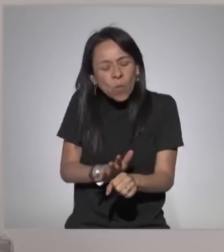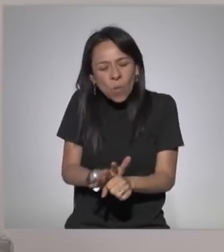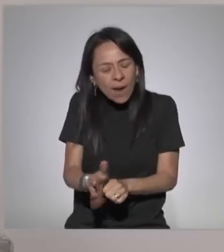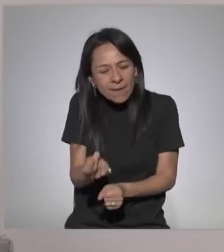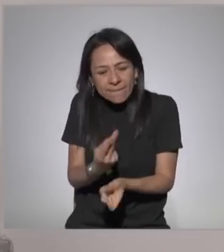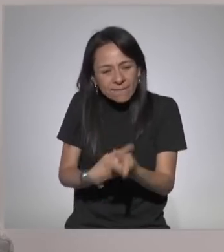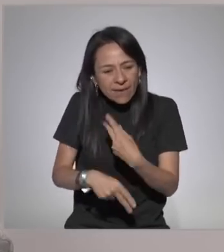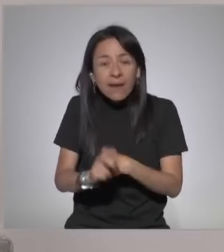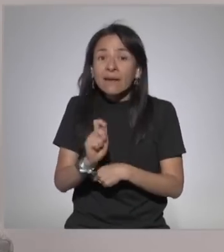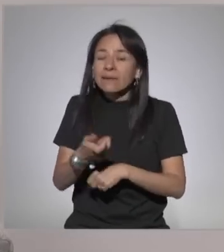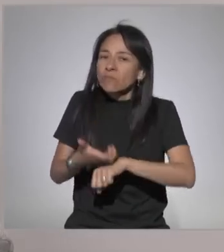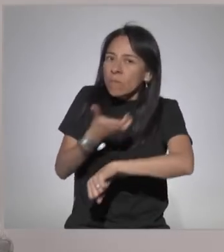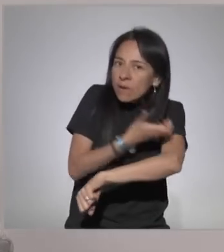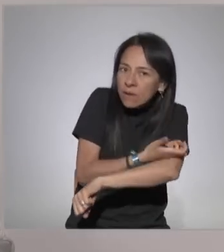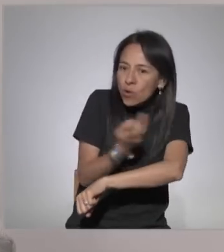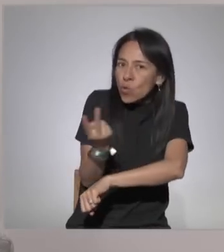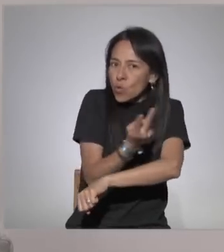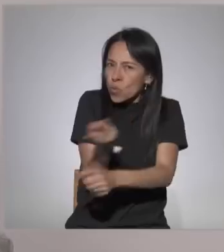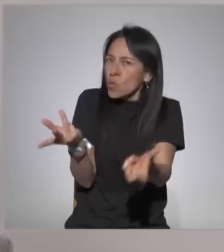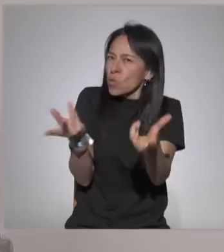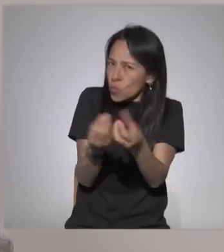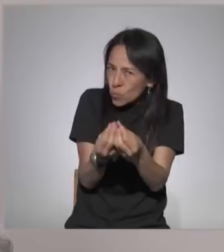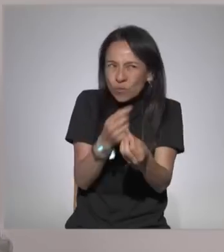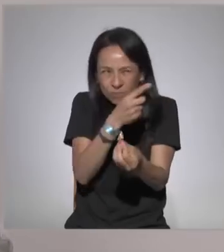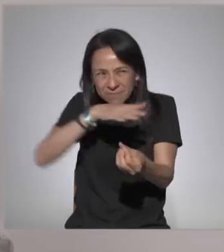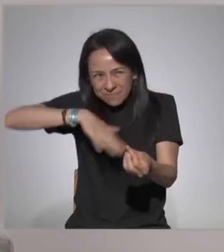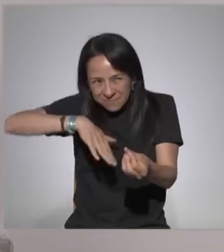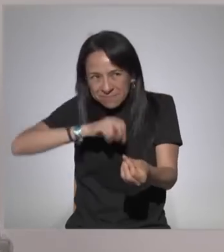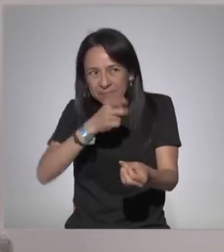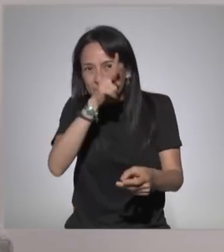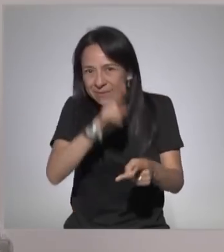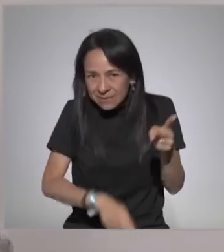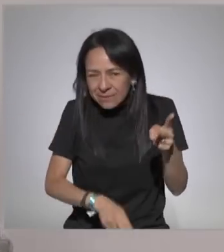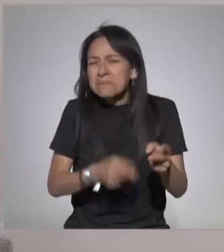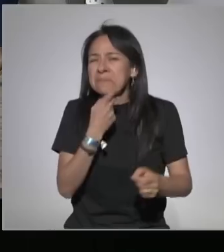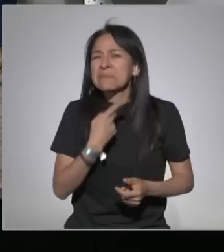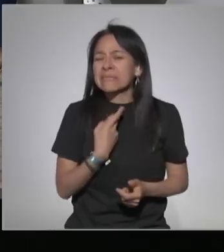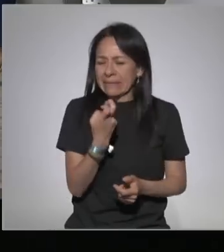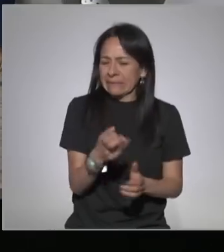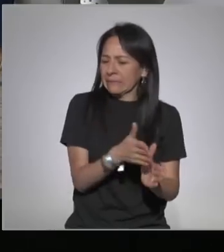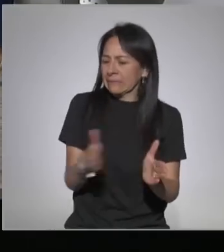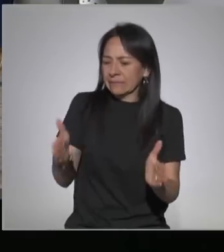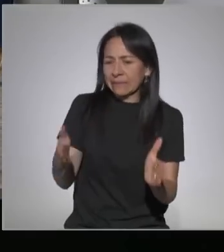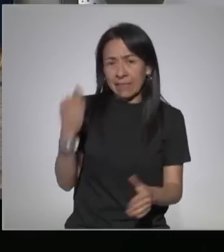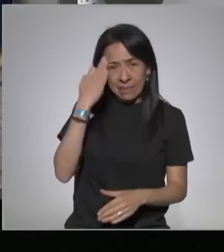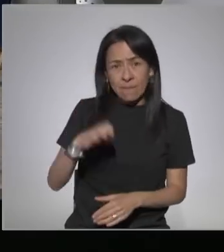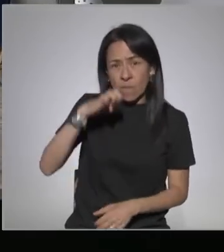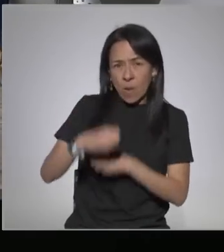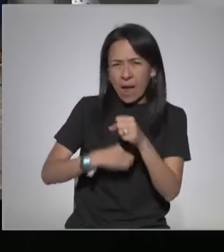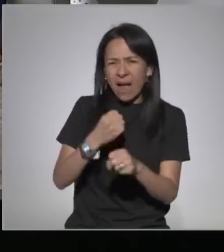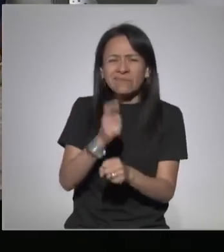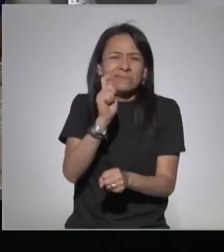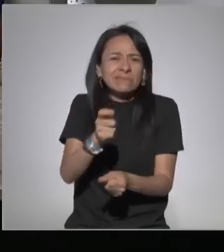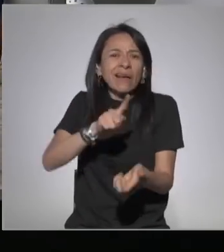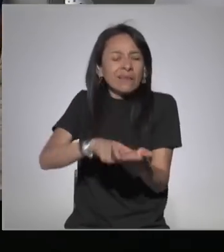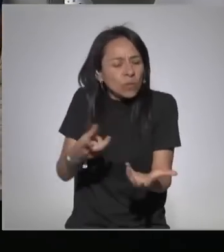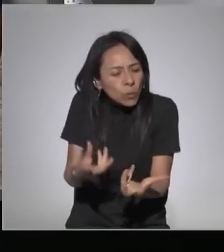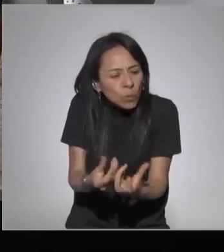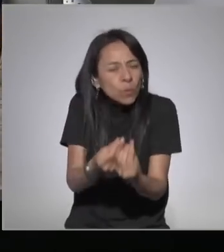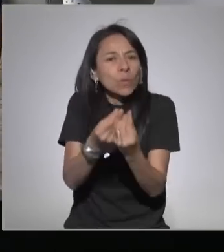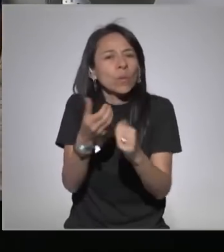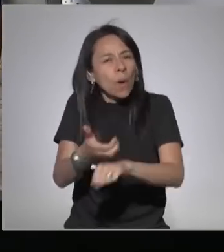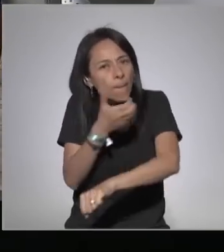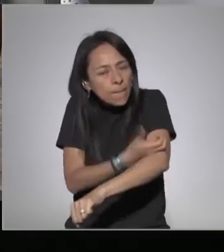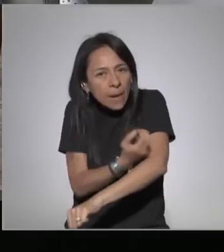este aproximamiento y cómo entender el compañerismo en esta etapa de la vida. Yo creo que tiene que ver con muchas cosas. Por ejemplo, el cuidado es uno de los